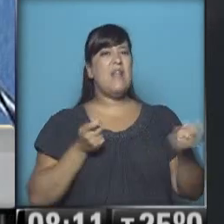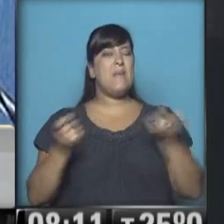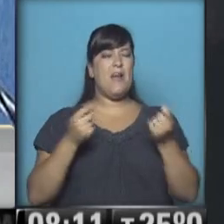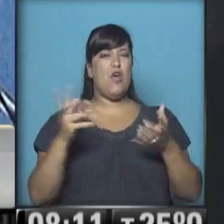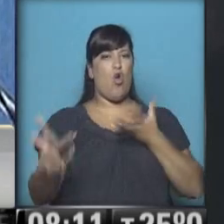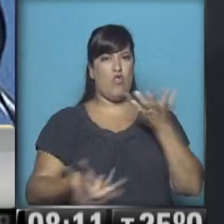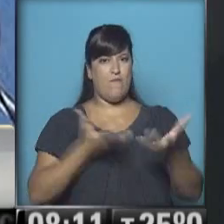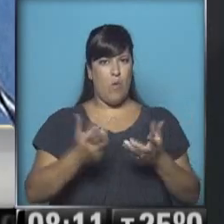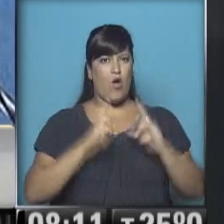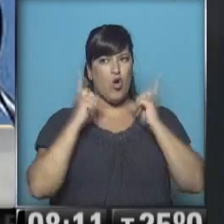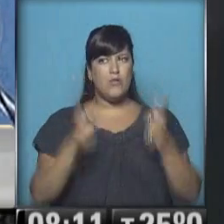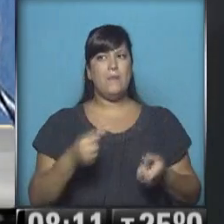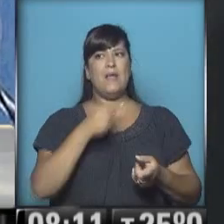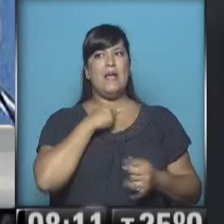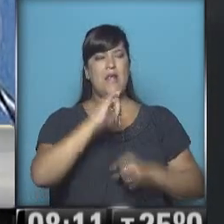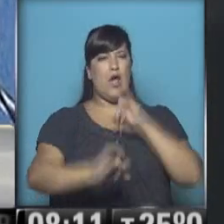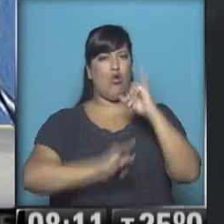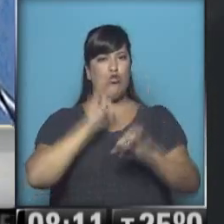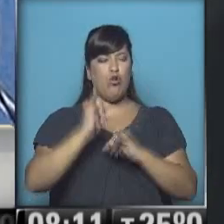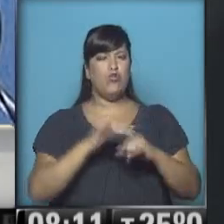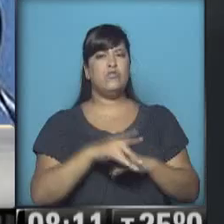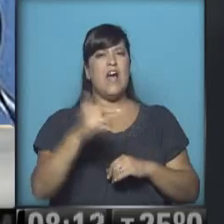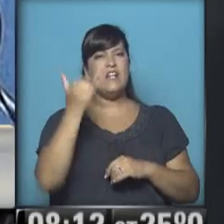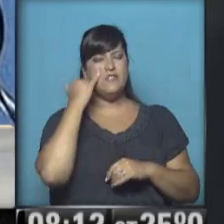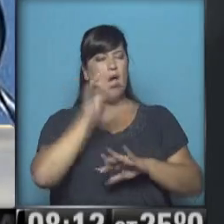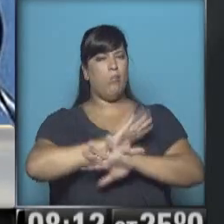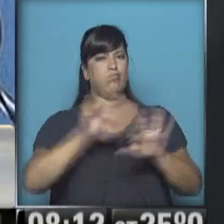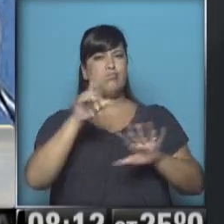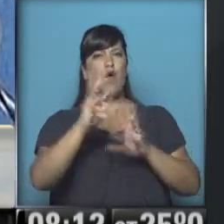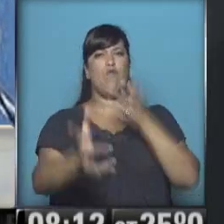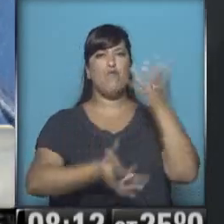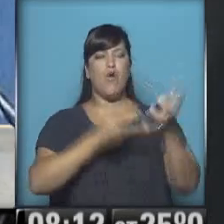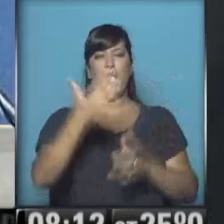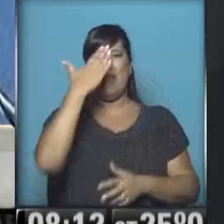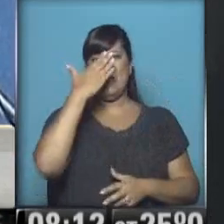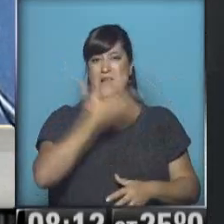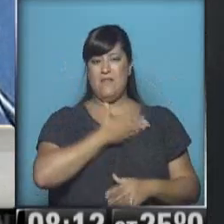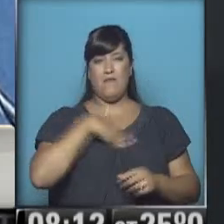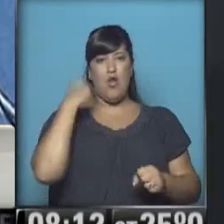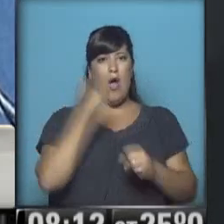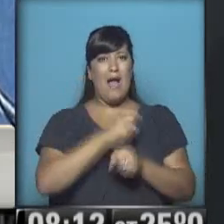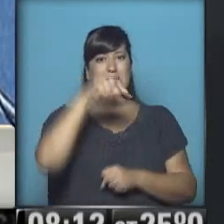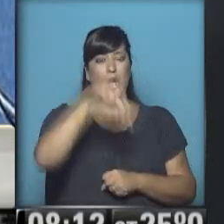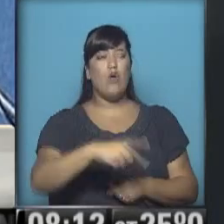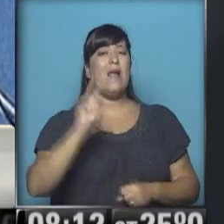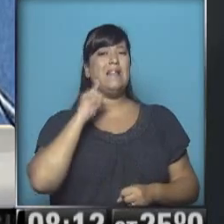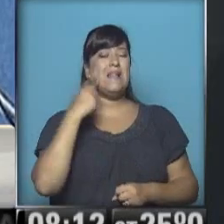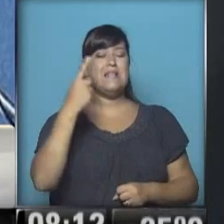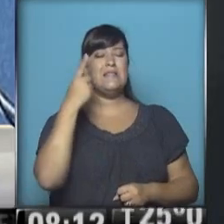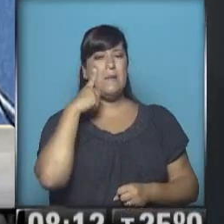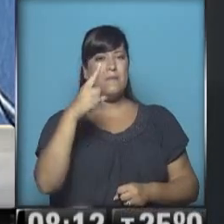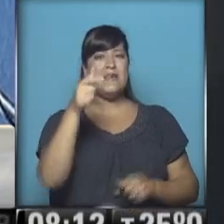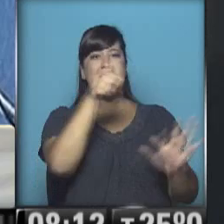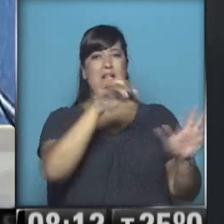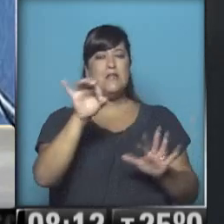contexto también lo que quiero transmitir es que se ha identificado el foco de incendios del 15 de febrero. Hay 13.960